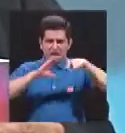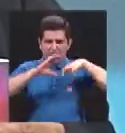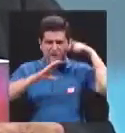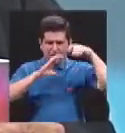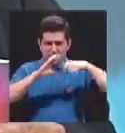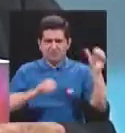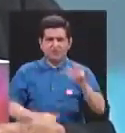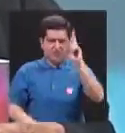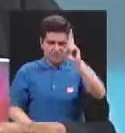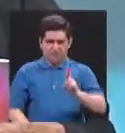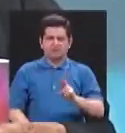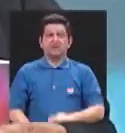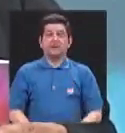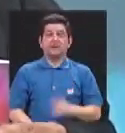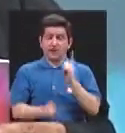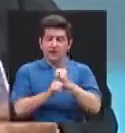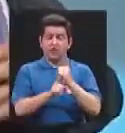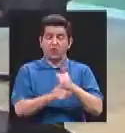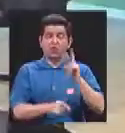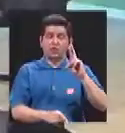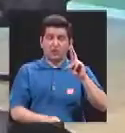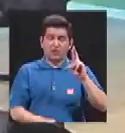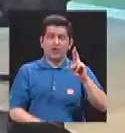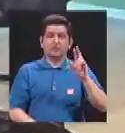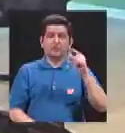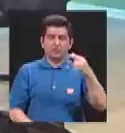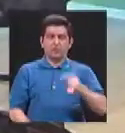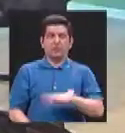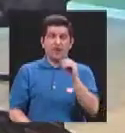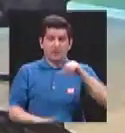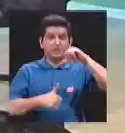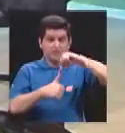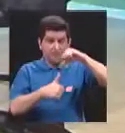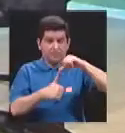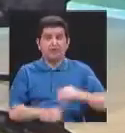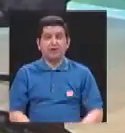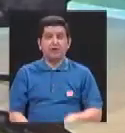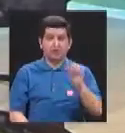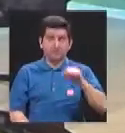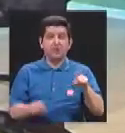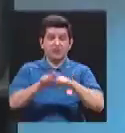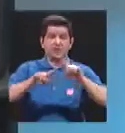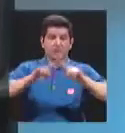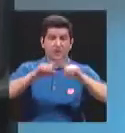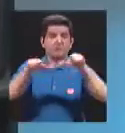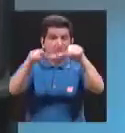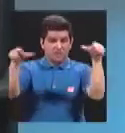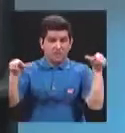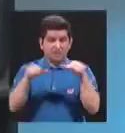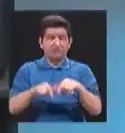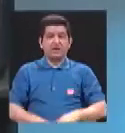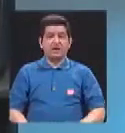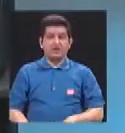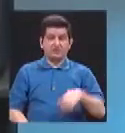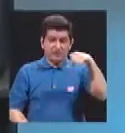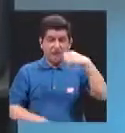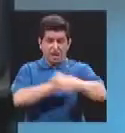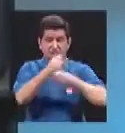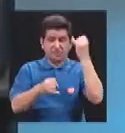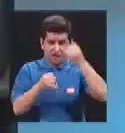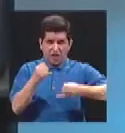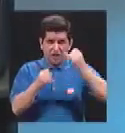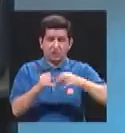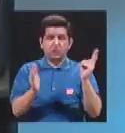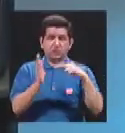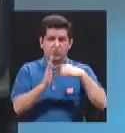audiovisual y cinematográfico costarricense. Así es, Roberto. Y centroamericano. Y centroamericano y de más allá también, porque allá. en este año